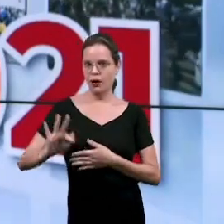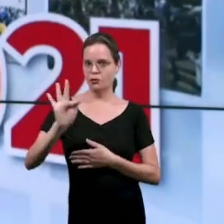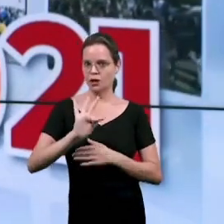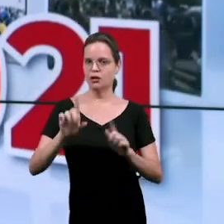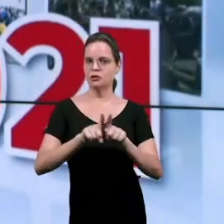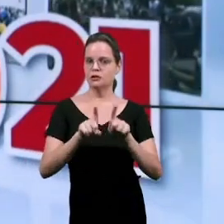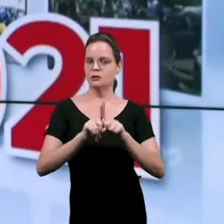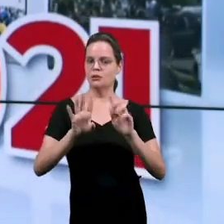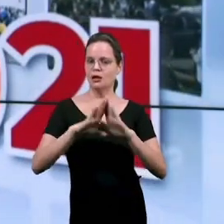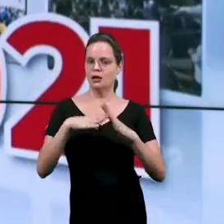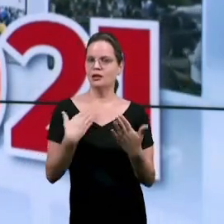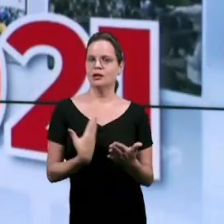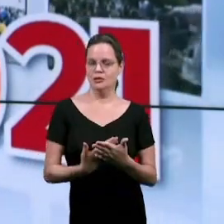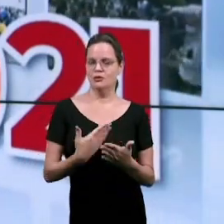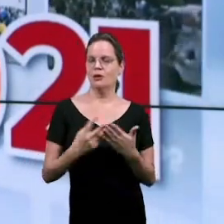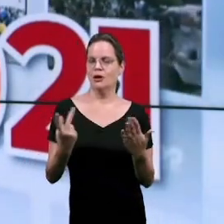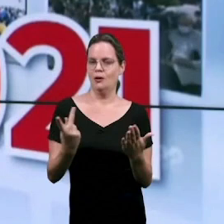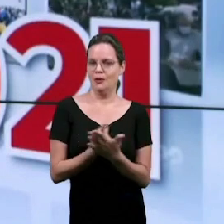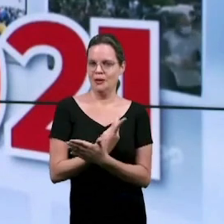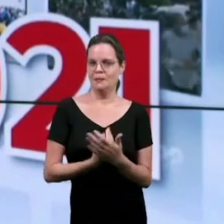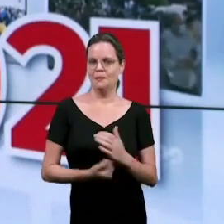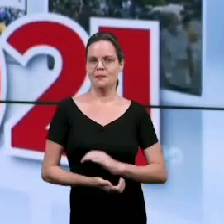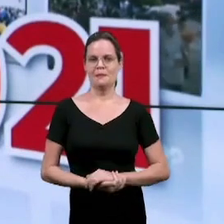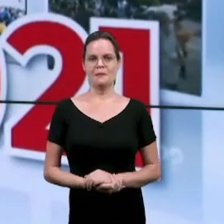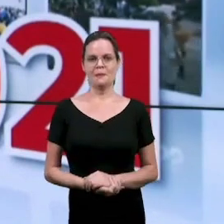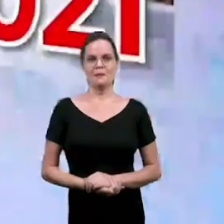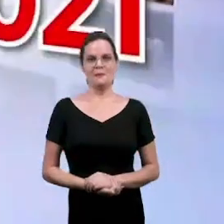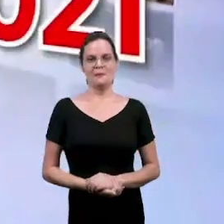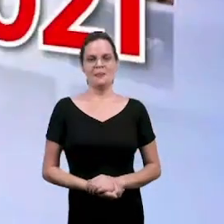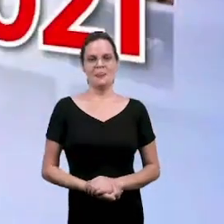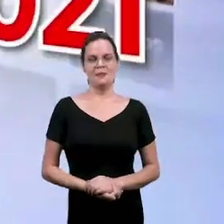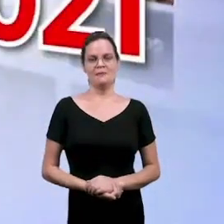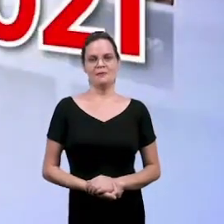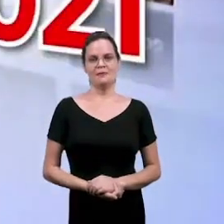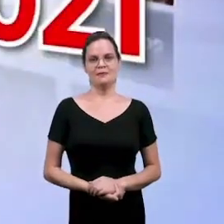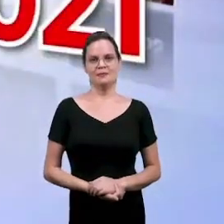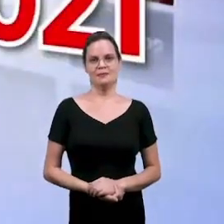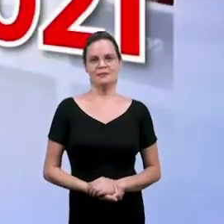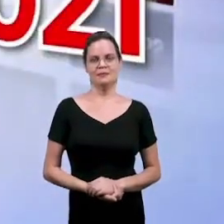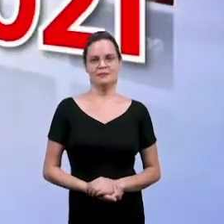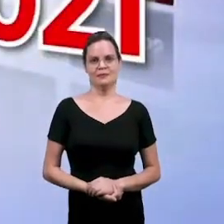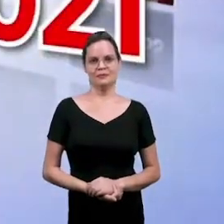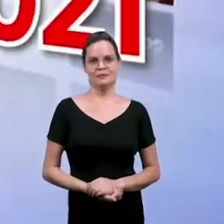las oposiciones que se levantan en las escuelas y en las universidades.